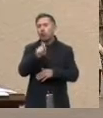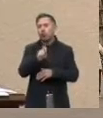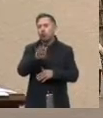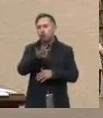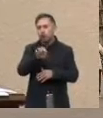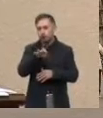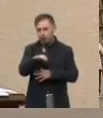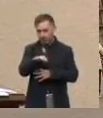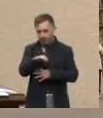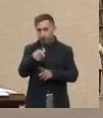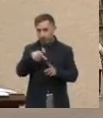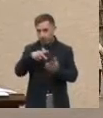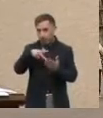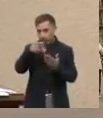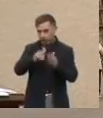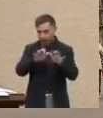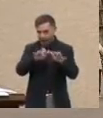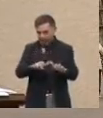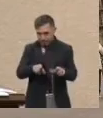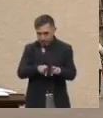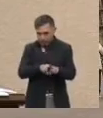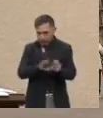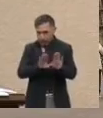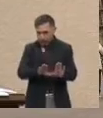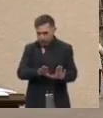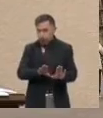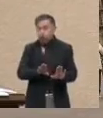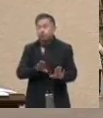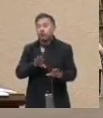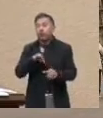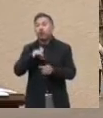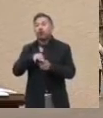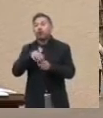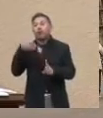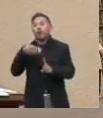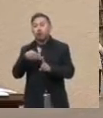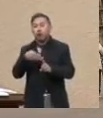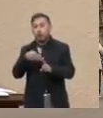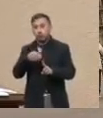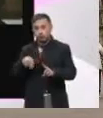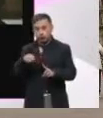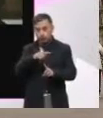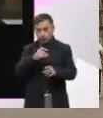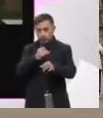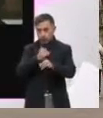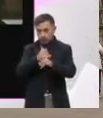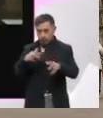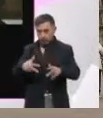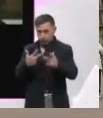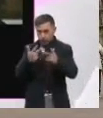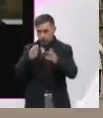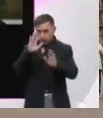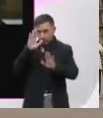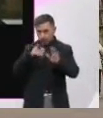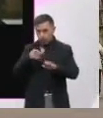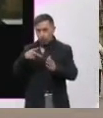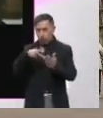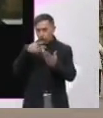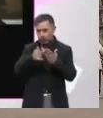1.419. Como viene el proyecto, lo particular, quienes están conectados virtualmente, como viene el